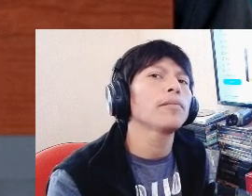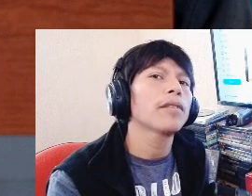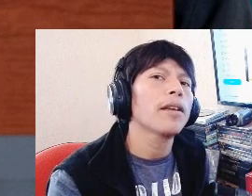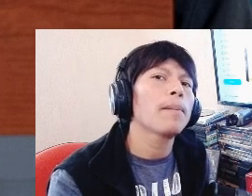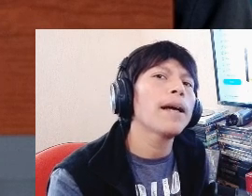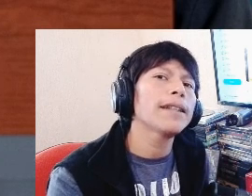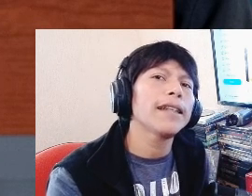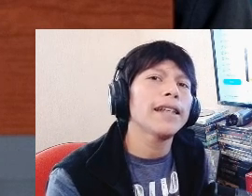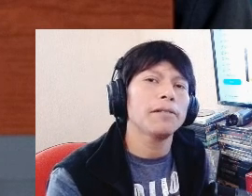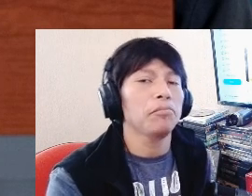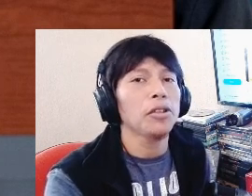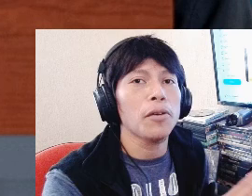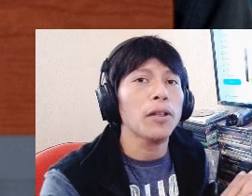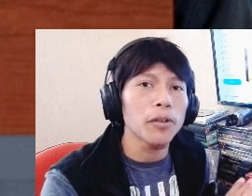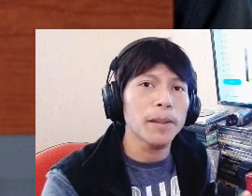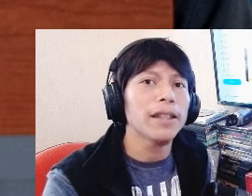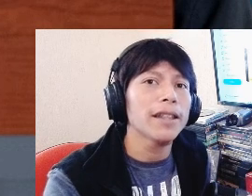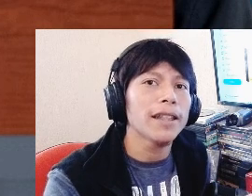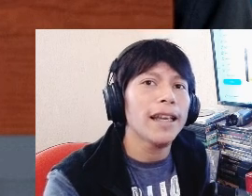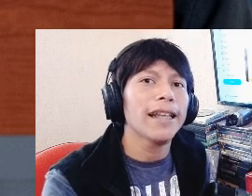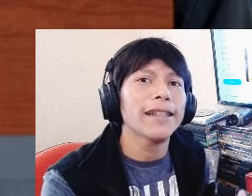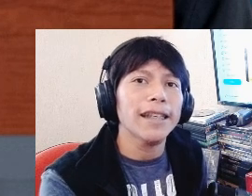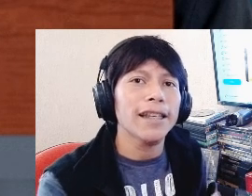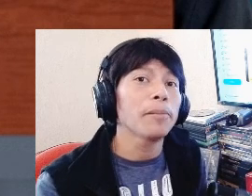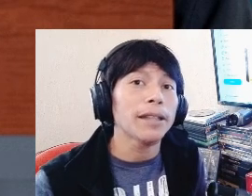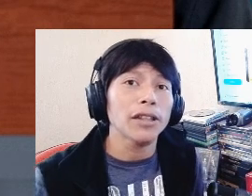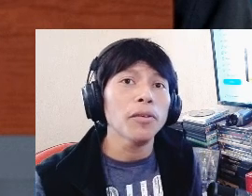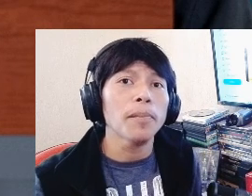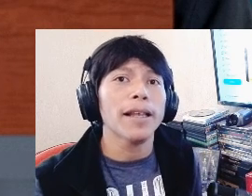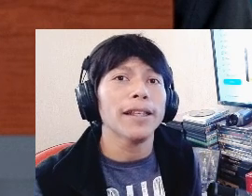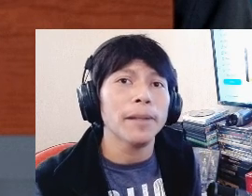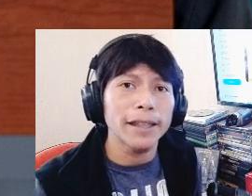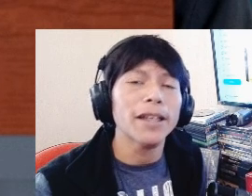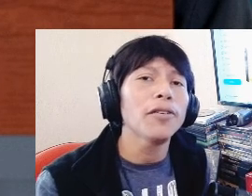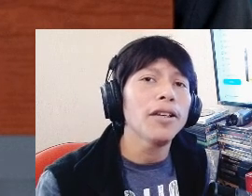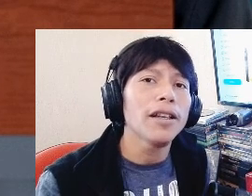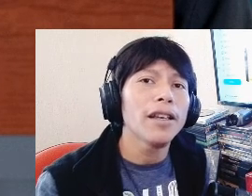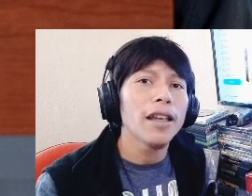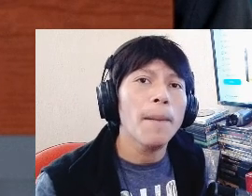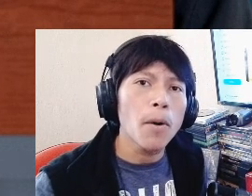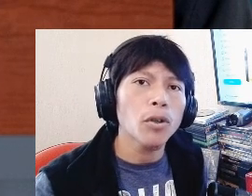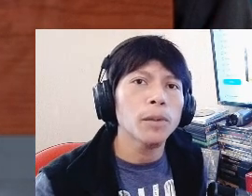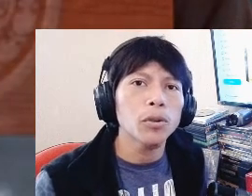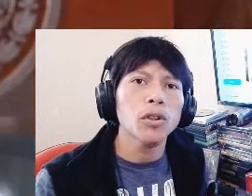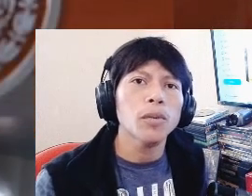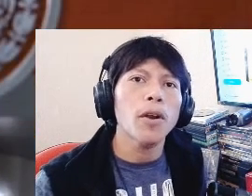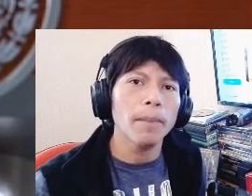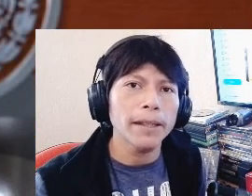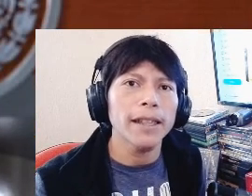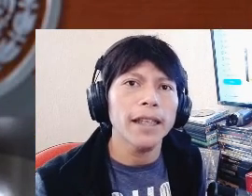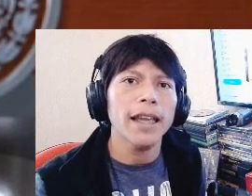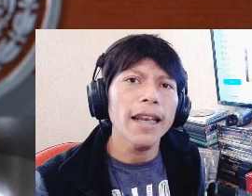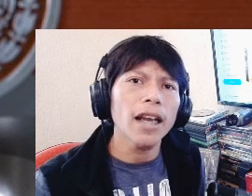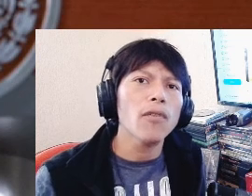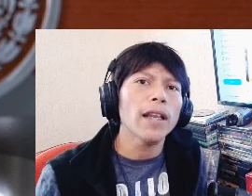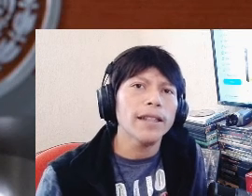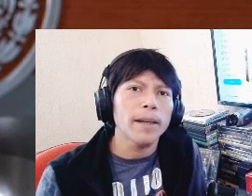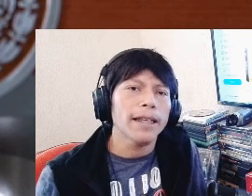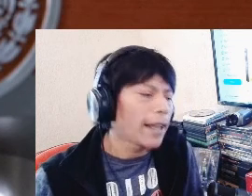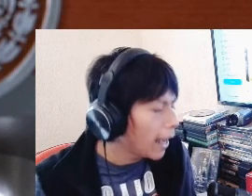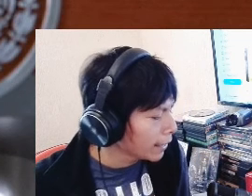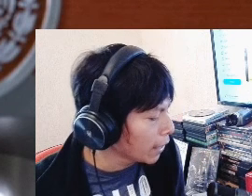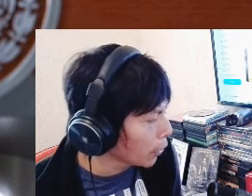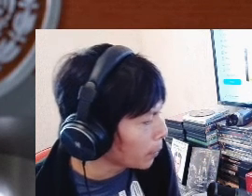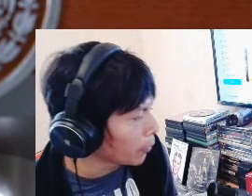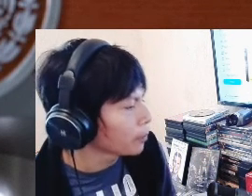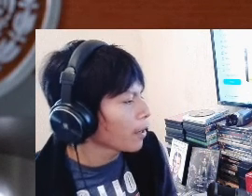llevó más de no sé cuántos meses en hacer esta investigación para desmentirlo en pocos minutos por el presidente en la conferencia